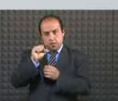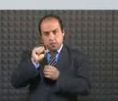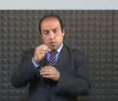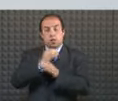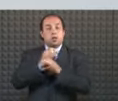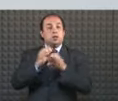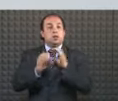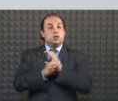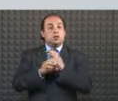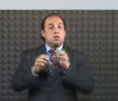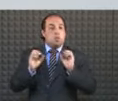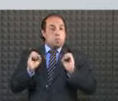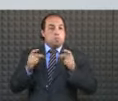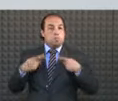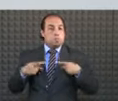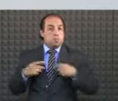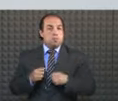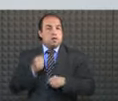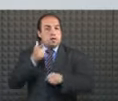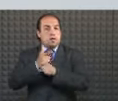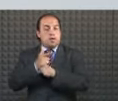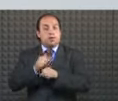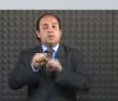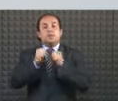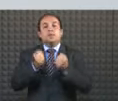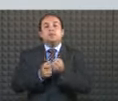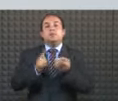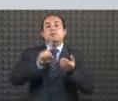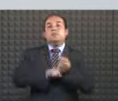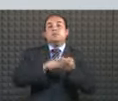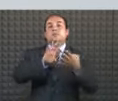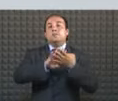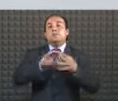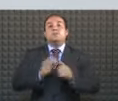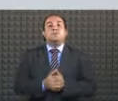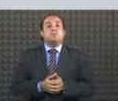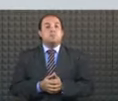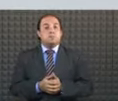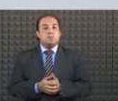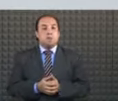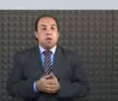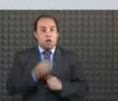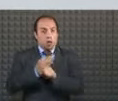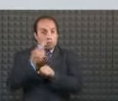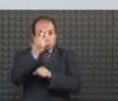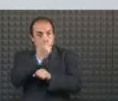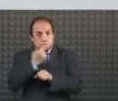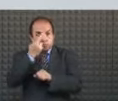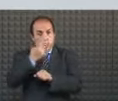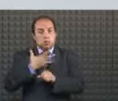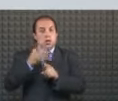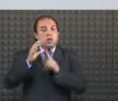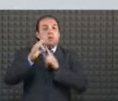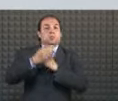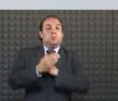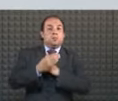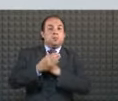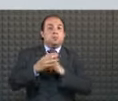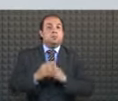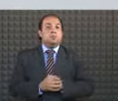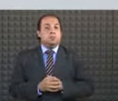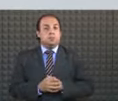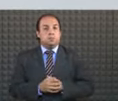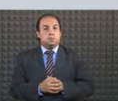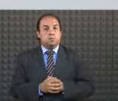en este momento que se han identificado del sistema penitenciario. De todas maneras se está revisando, hay una comisión